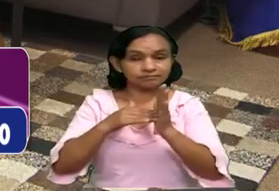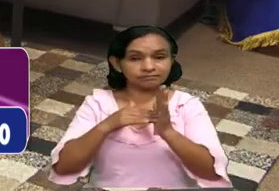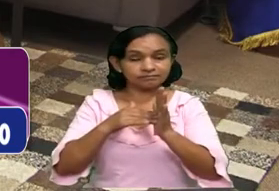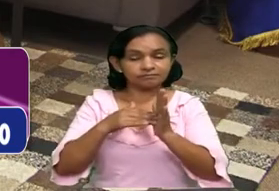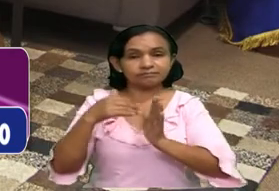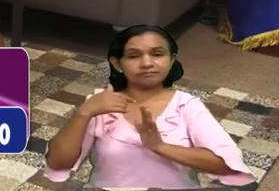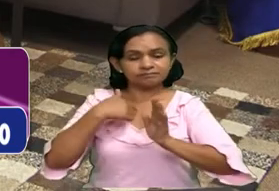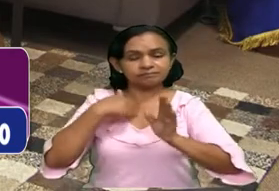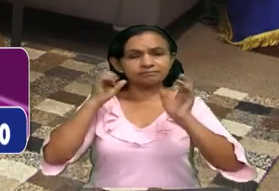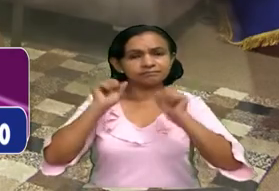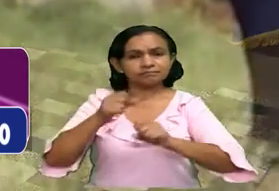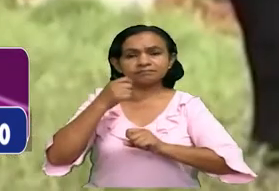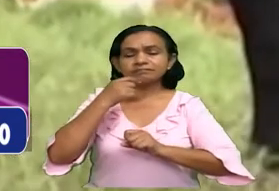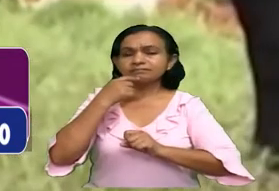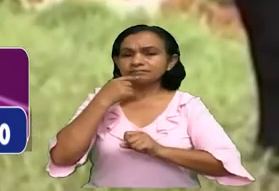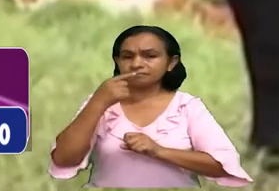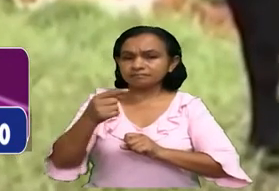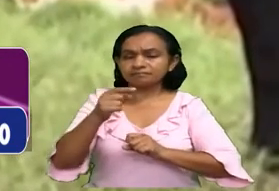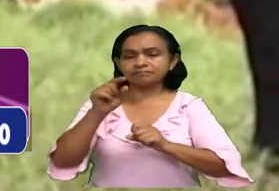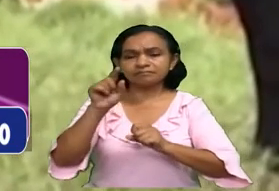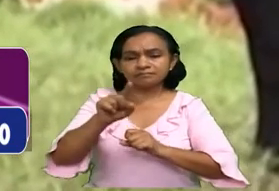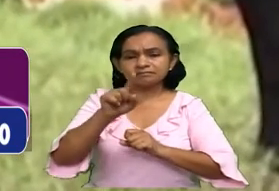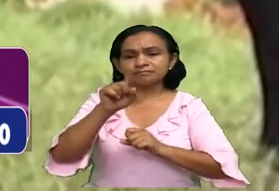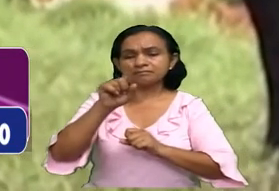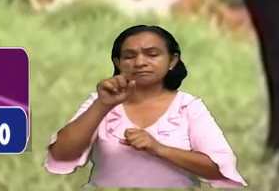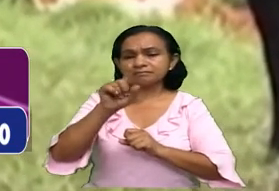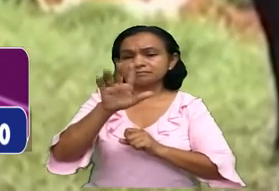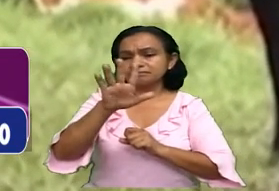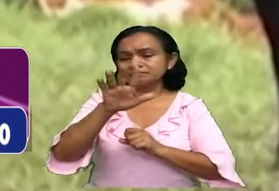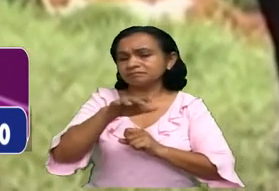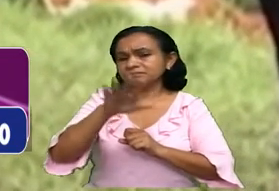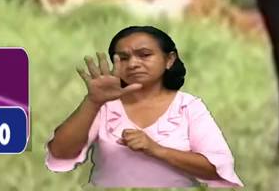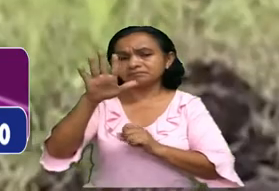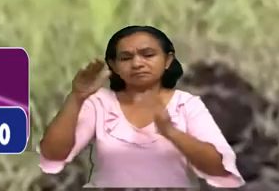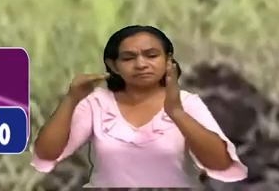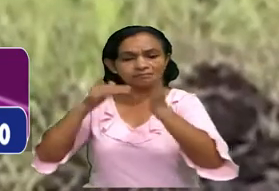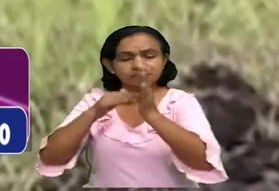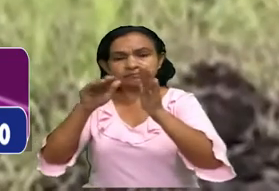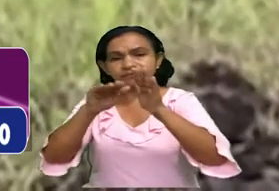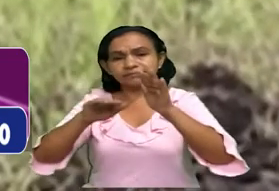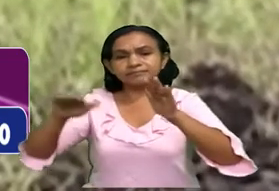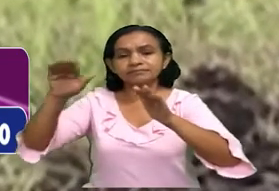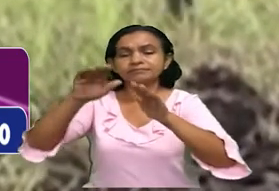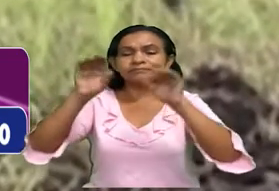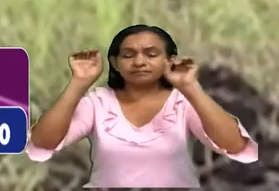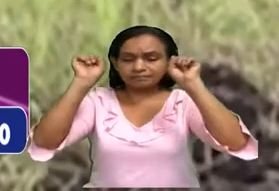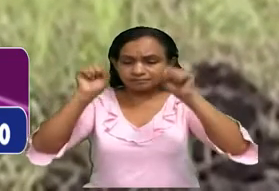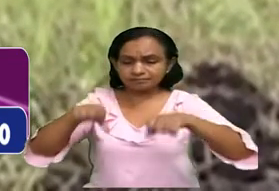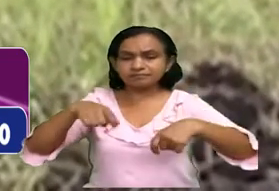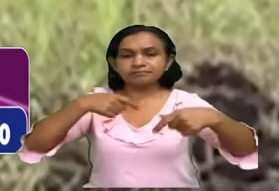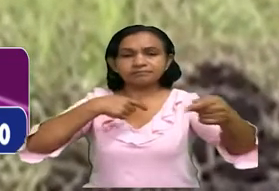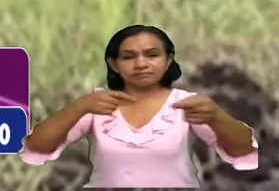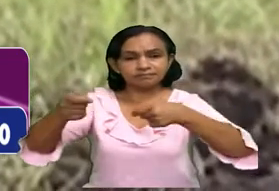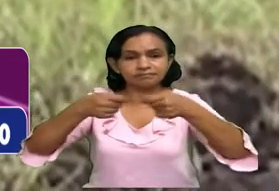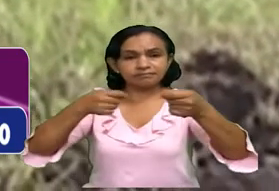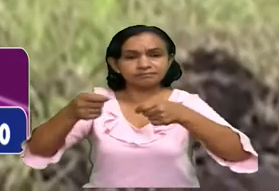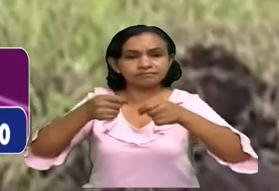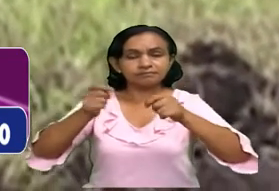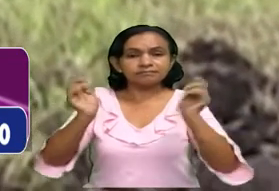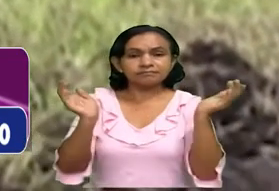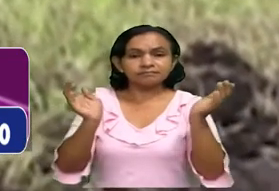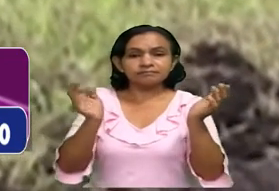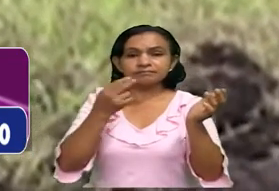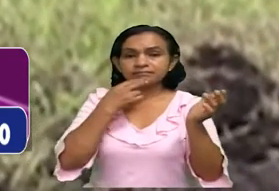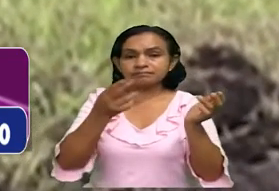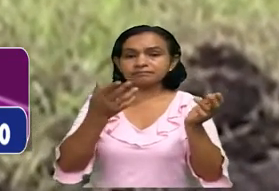yo diría que podíamos vender 5 y 5,000 más. O sea, tenemos la posibilidad de vender, ¿verdad?, y de